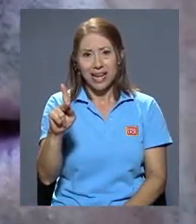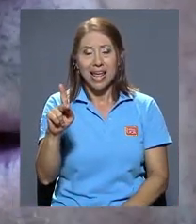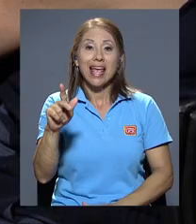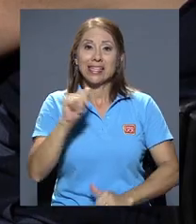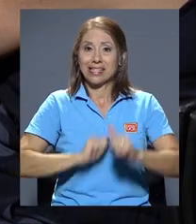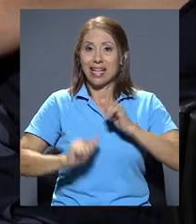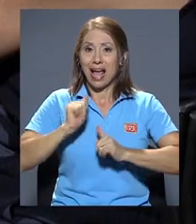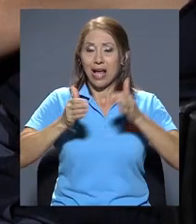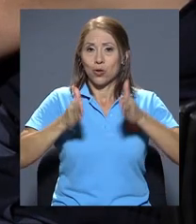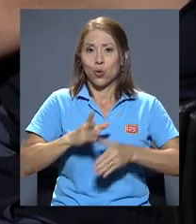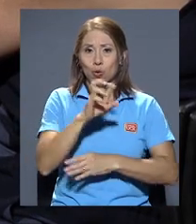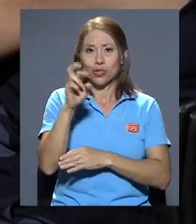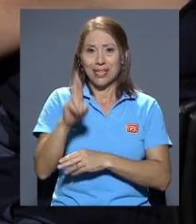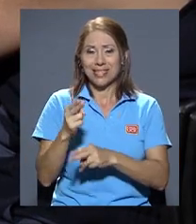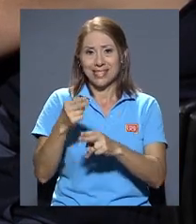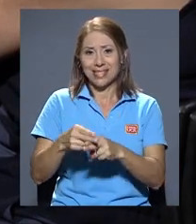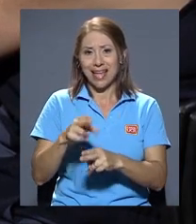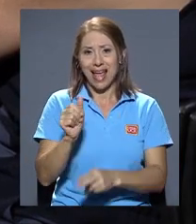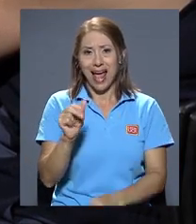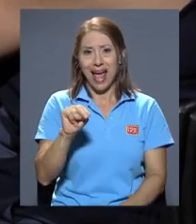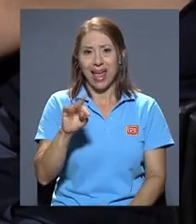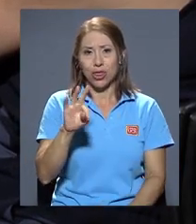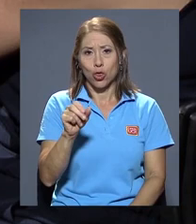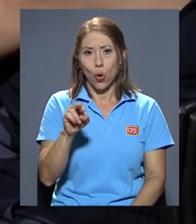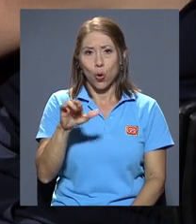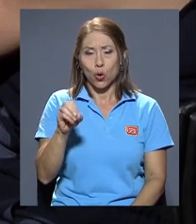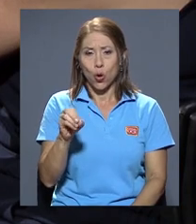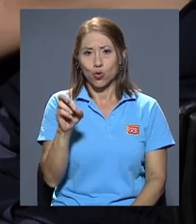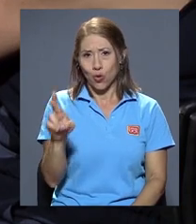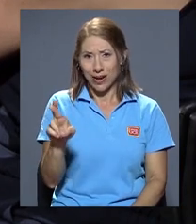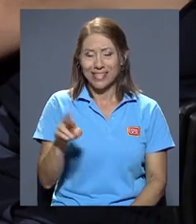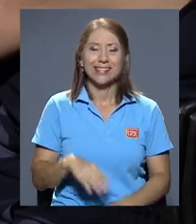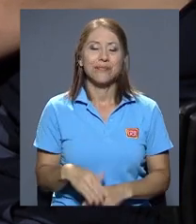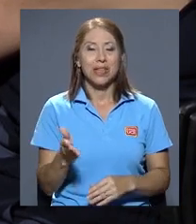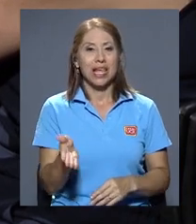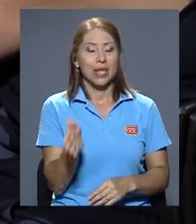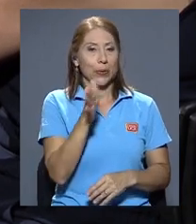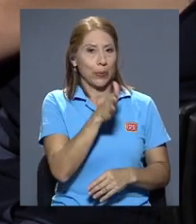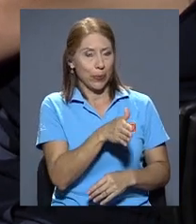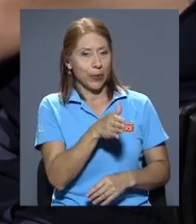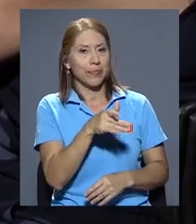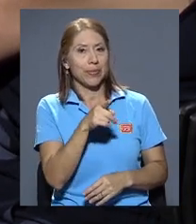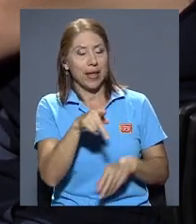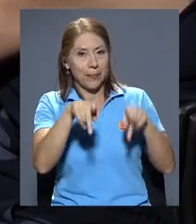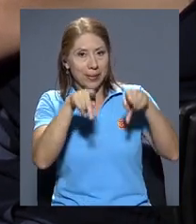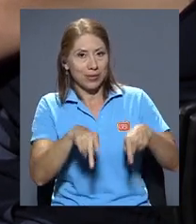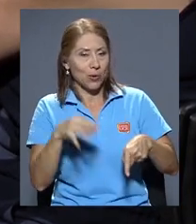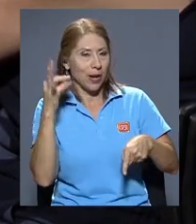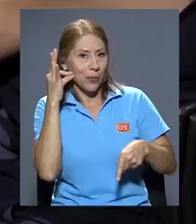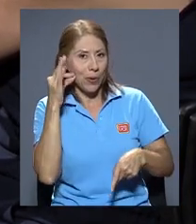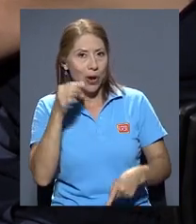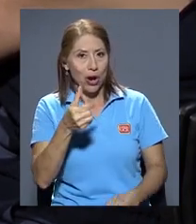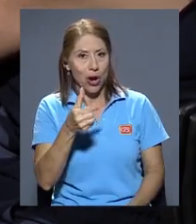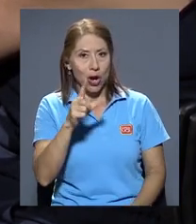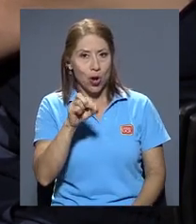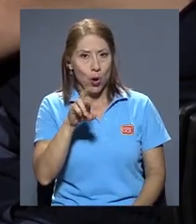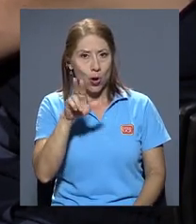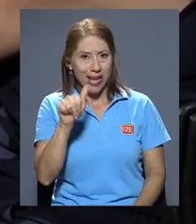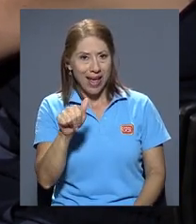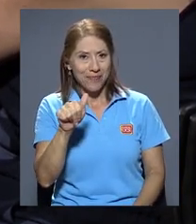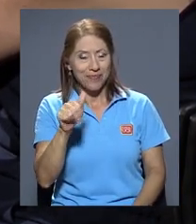Rojas. Y por otra parte se encuentra el personaje de Gloria, que originalmente era